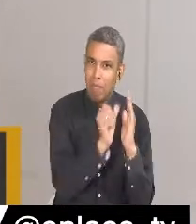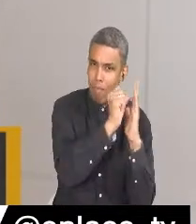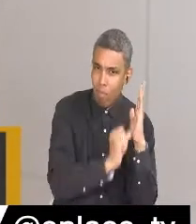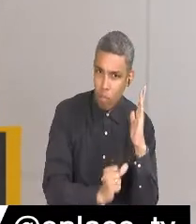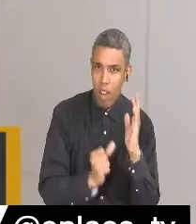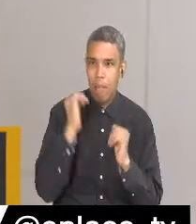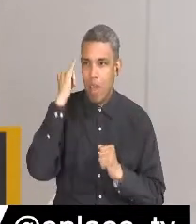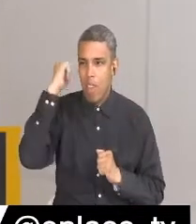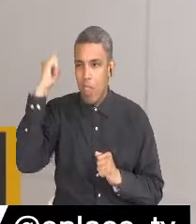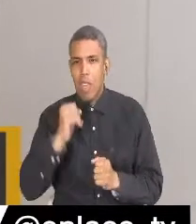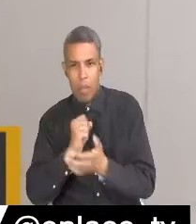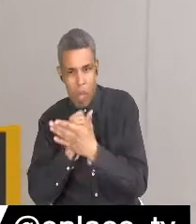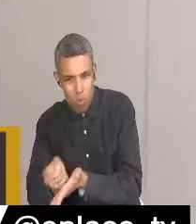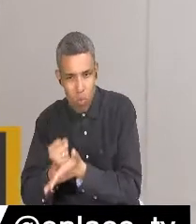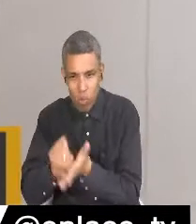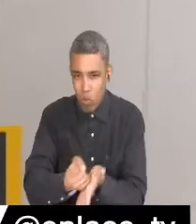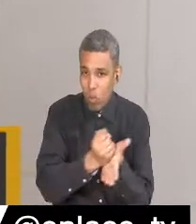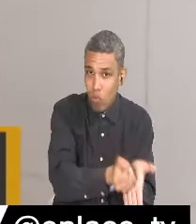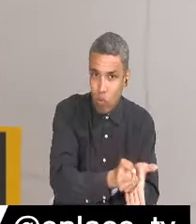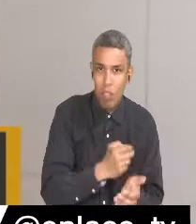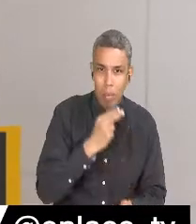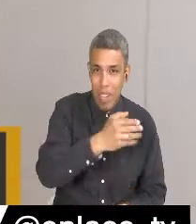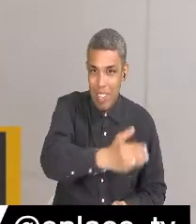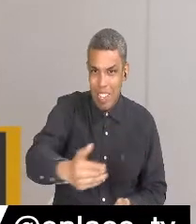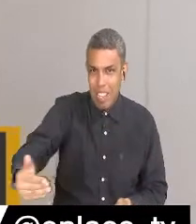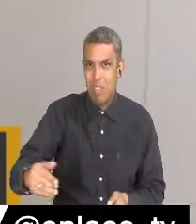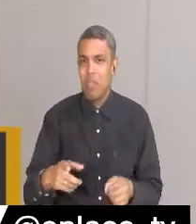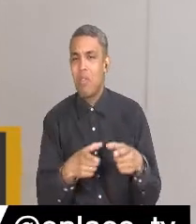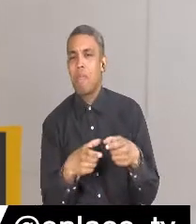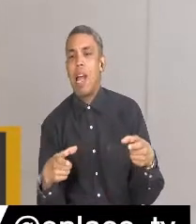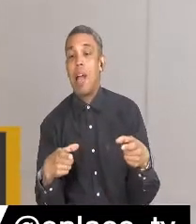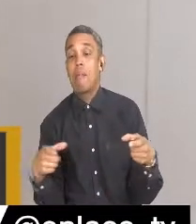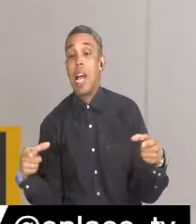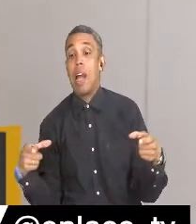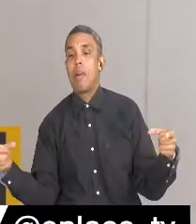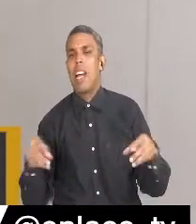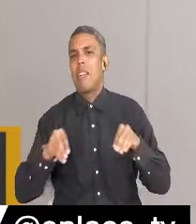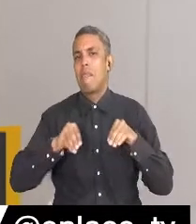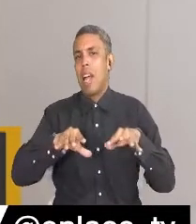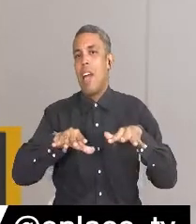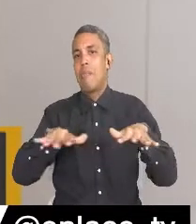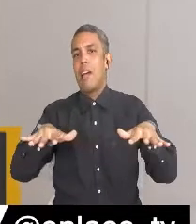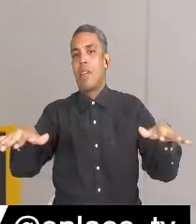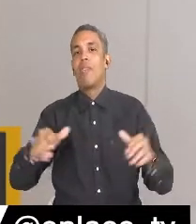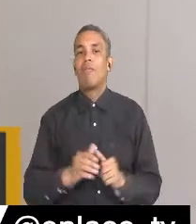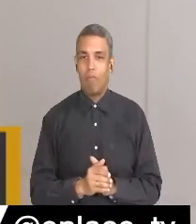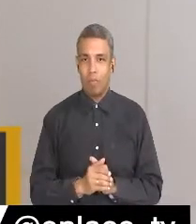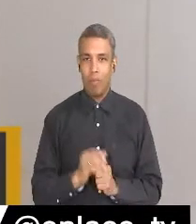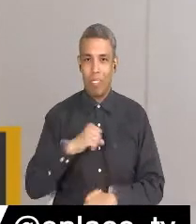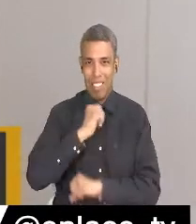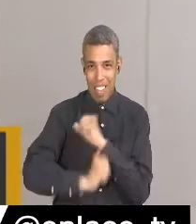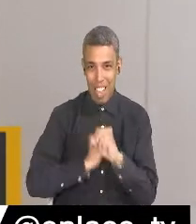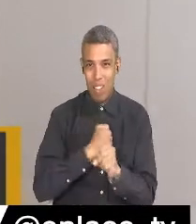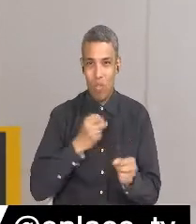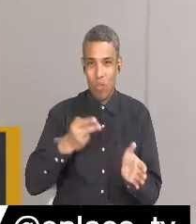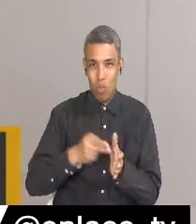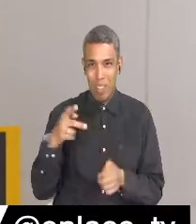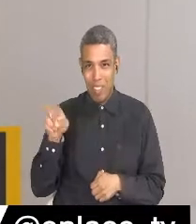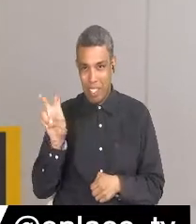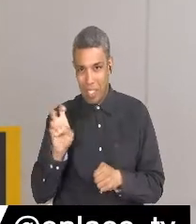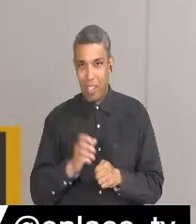con estos programas hemos podido ampliar la cobertura. Para este año tenemos un incremento de población estudiantil